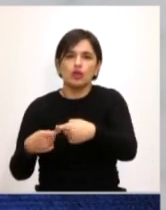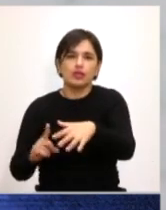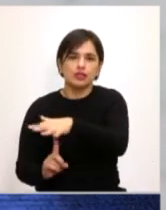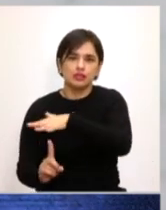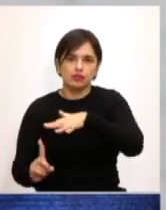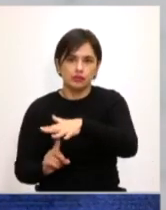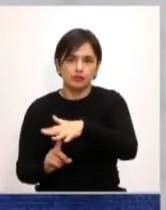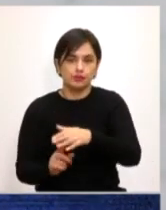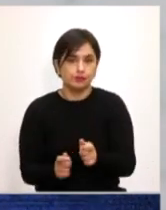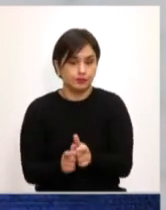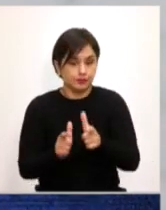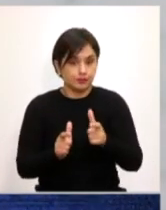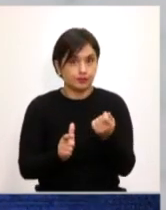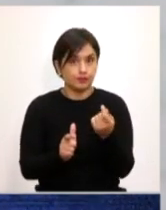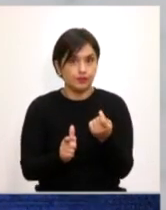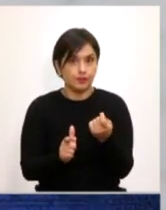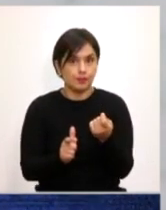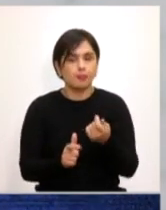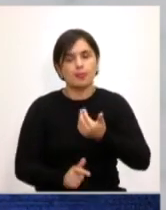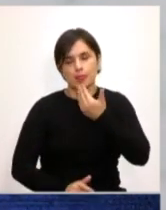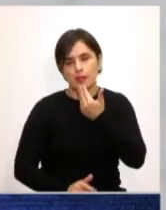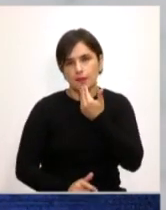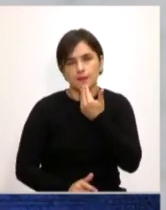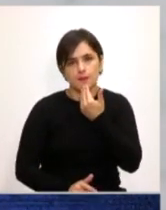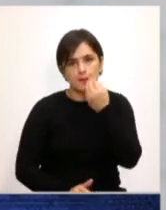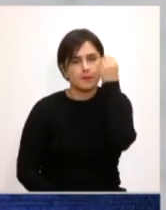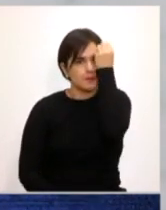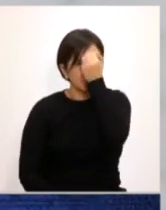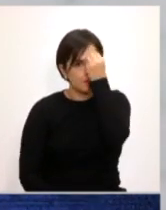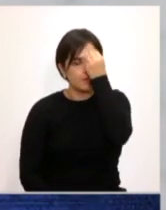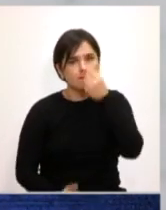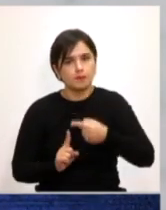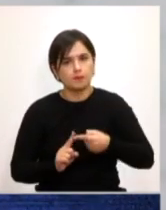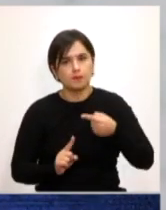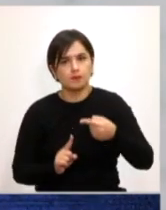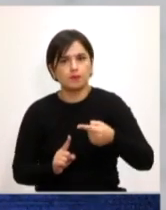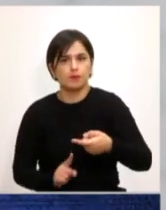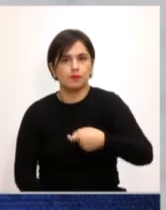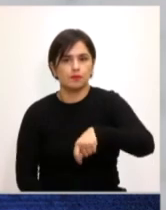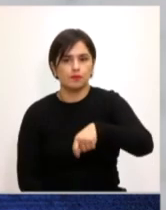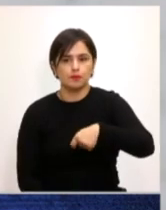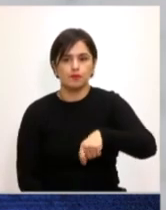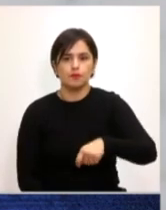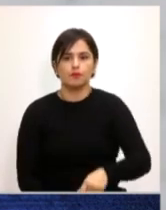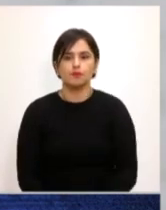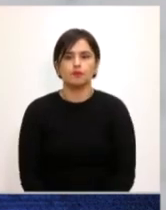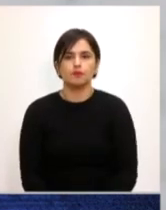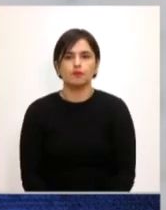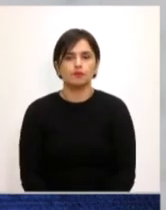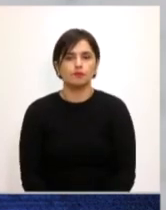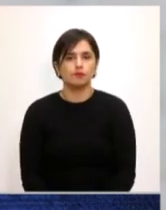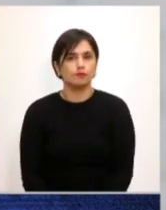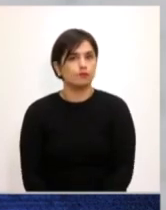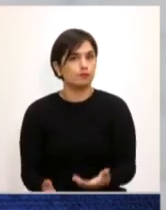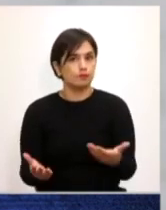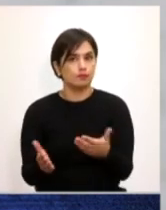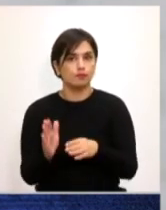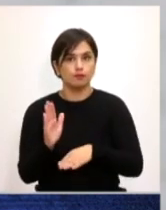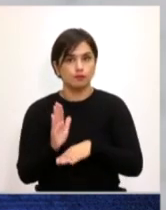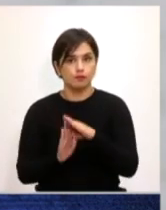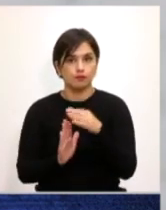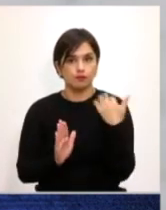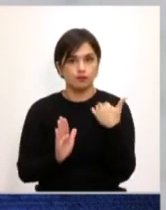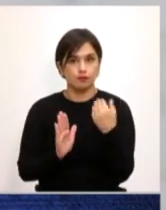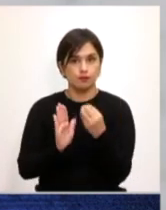El crecimiento económico también ha sido una preocupación constante en este Senado y un eje central de nuestra agenda